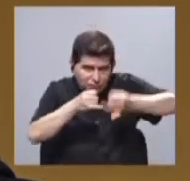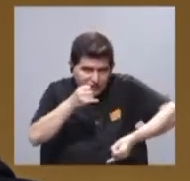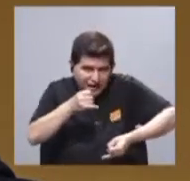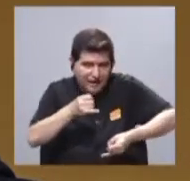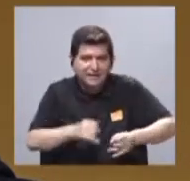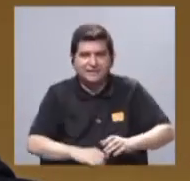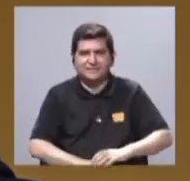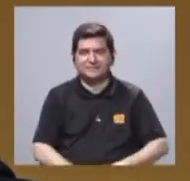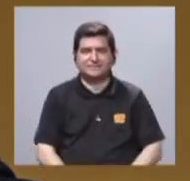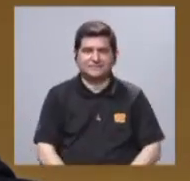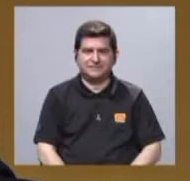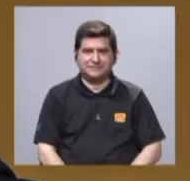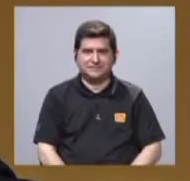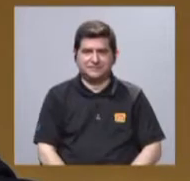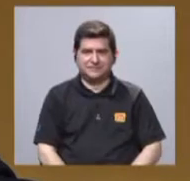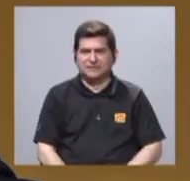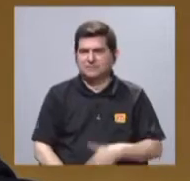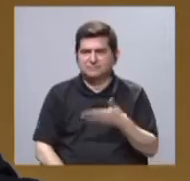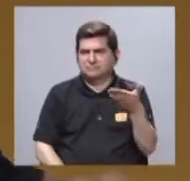de